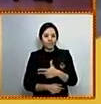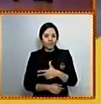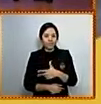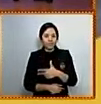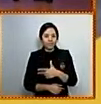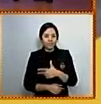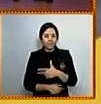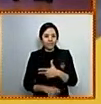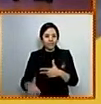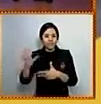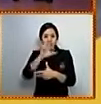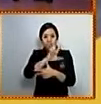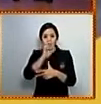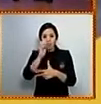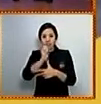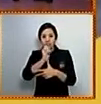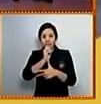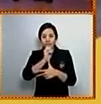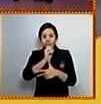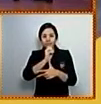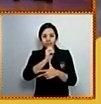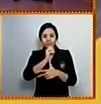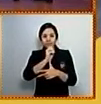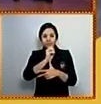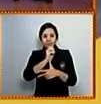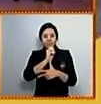Y es el 30, segundo número.